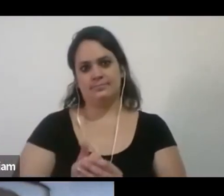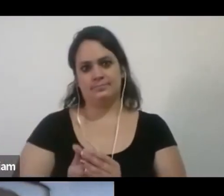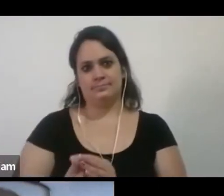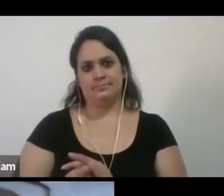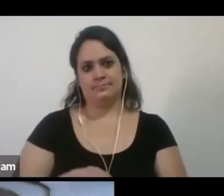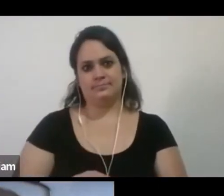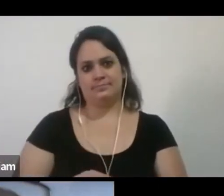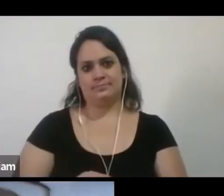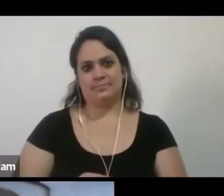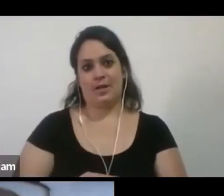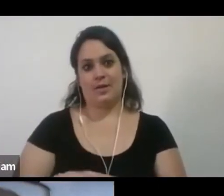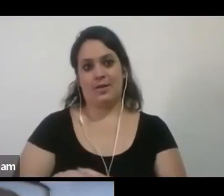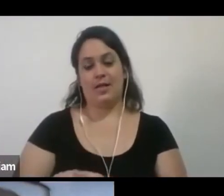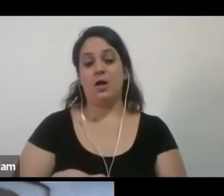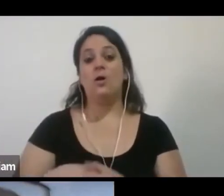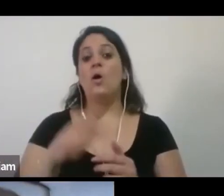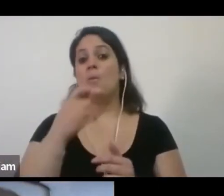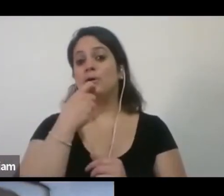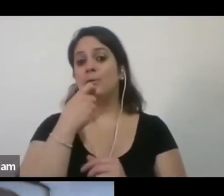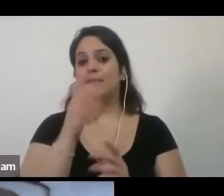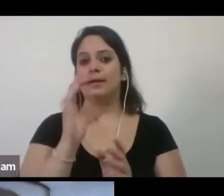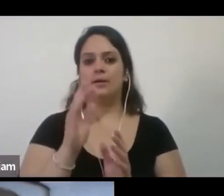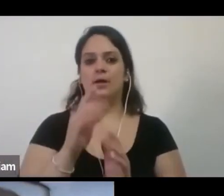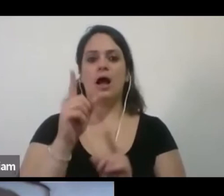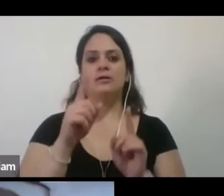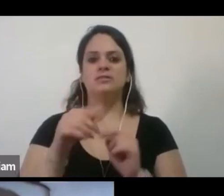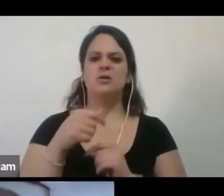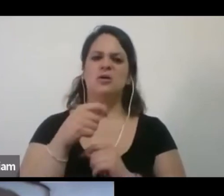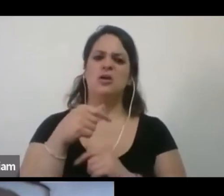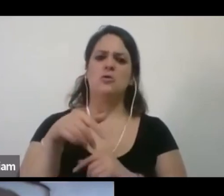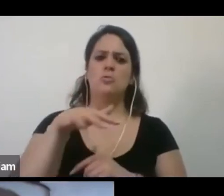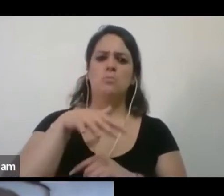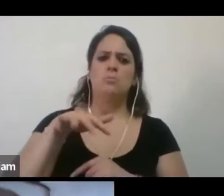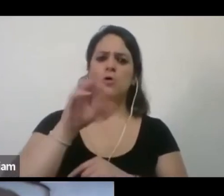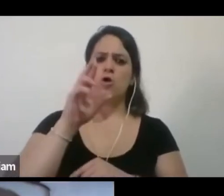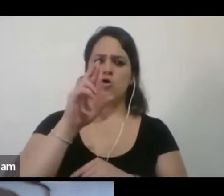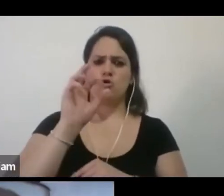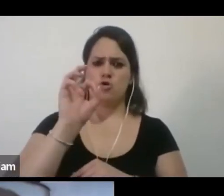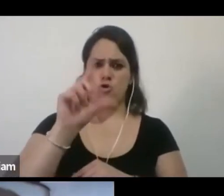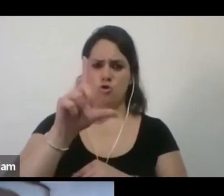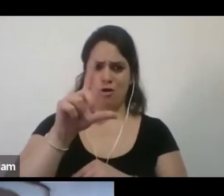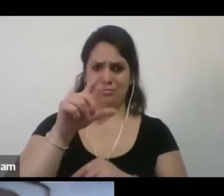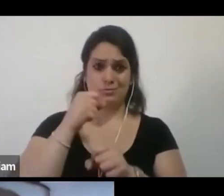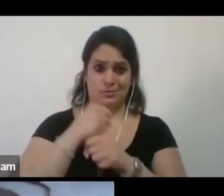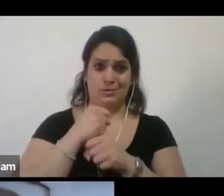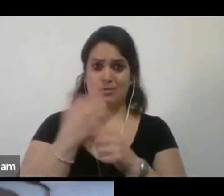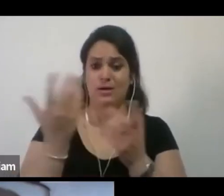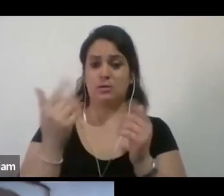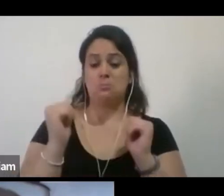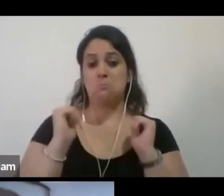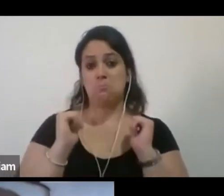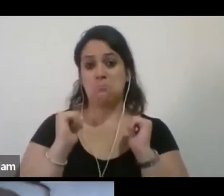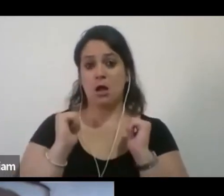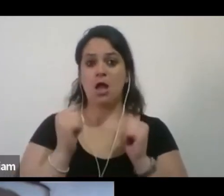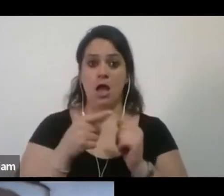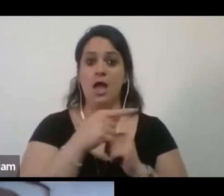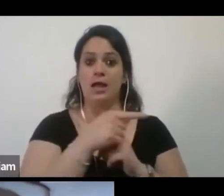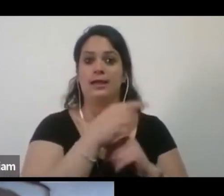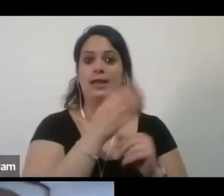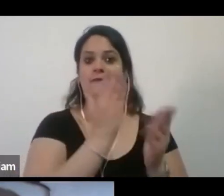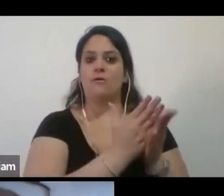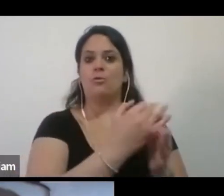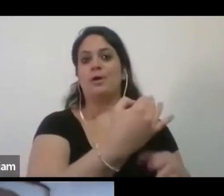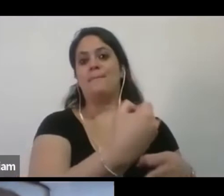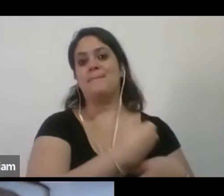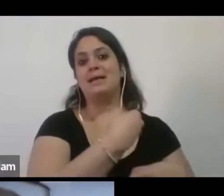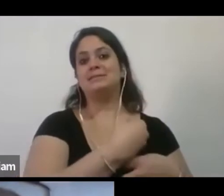Porque nos puede pasar también que nos quedemos en un rol donde a mí la universidad me enseñó esto, y por ahí